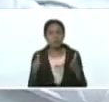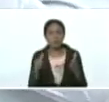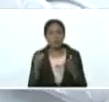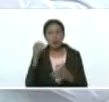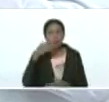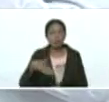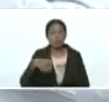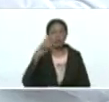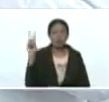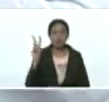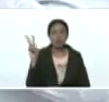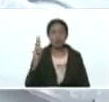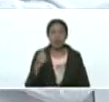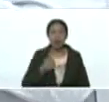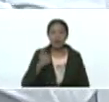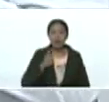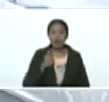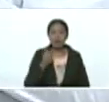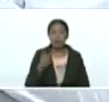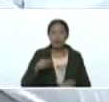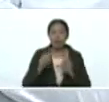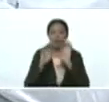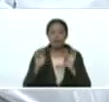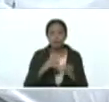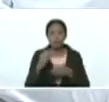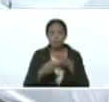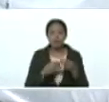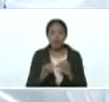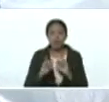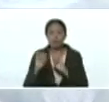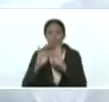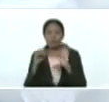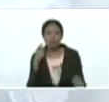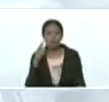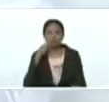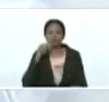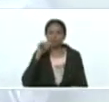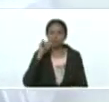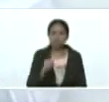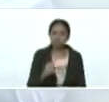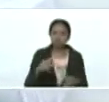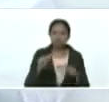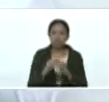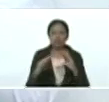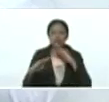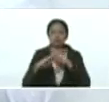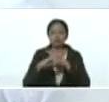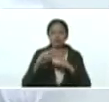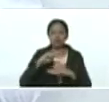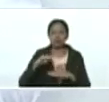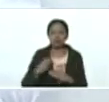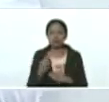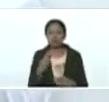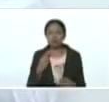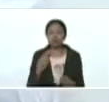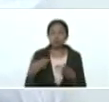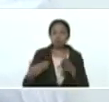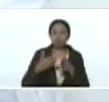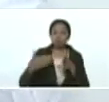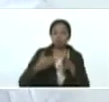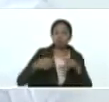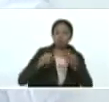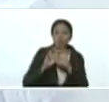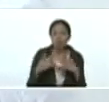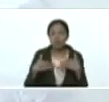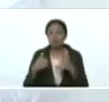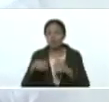población venezolana, y aprovechamos la oportunidad allí para denunciar cómo el bloqueo criminal pues ha venido afectando de alguna manera la